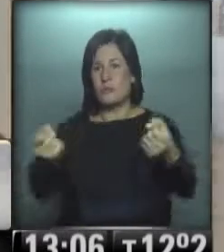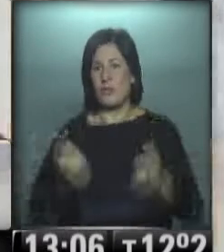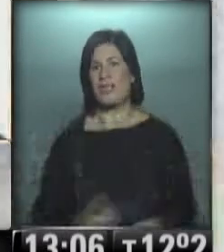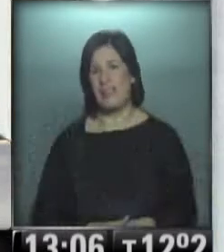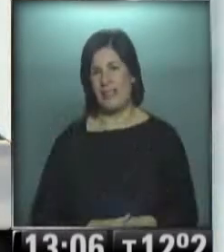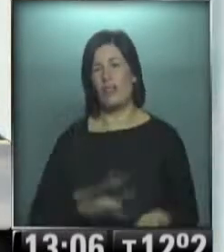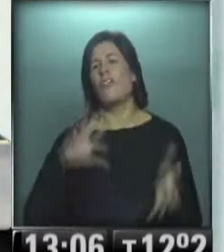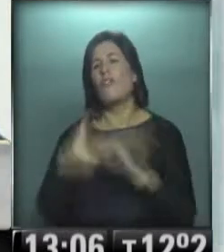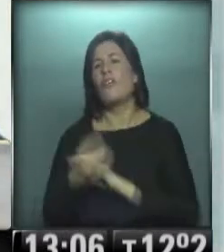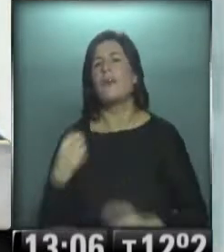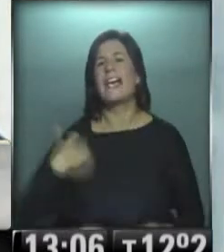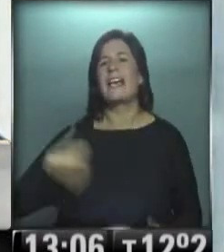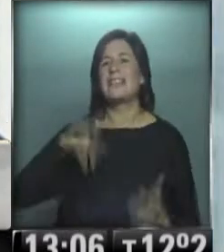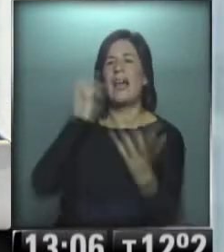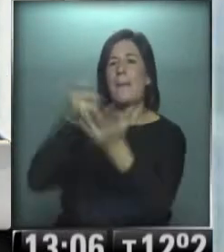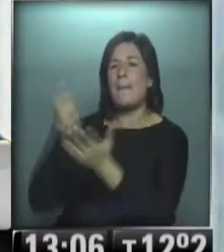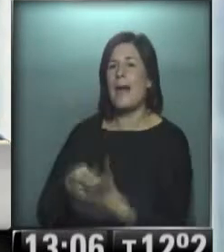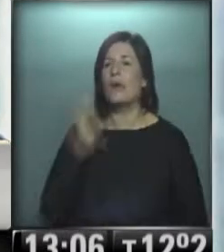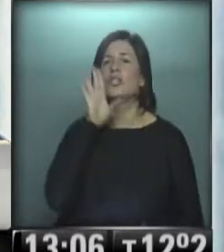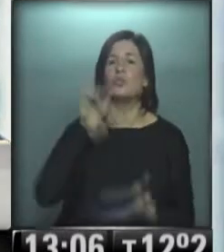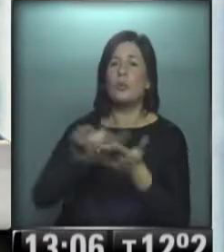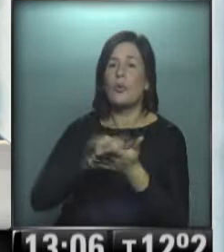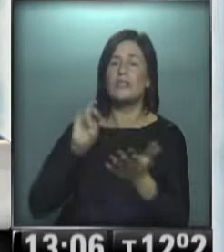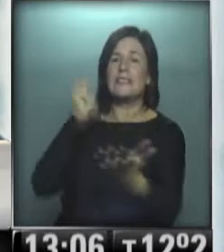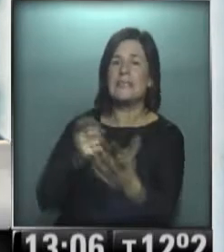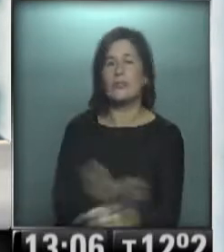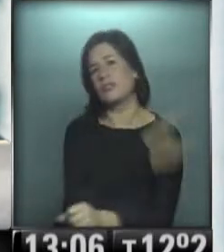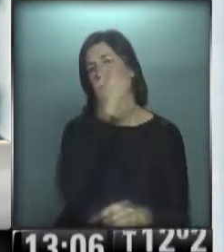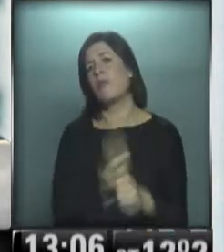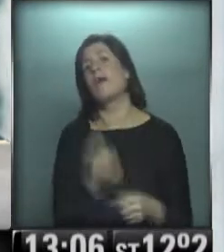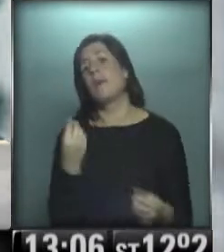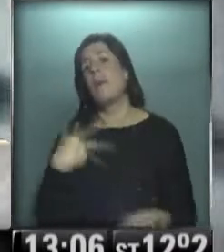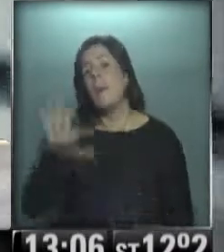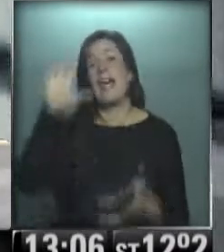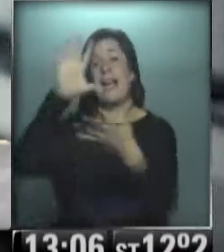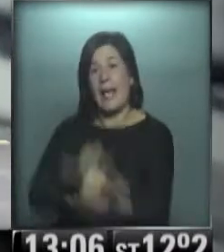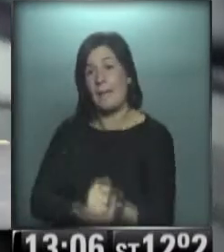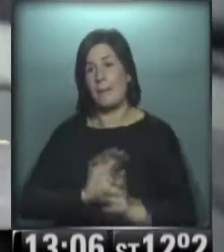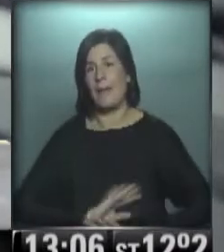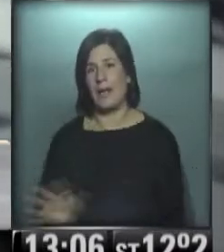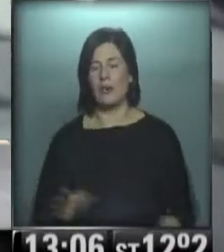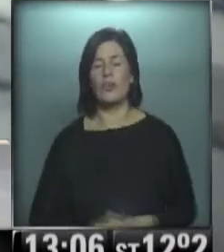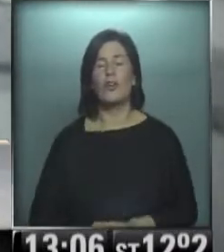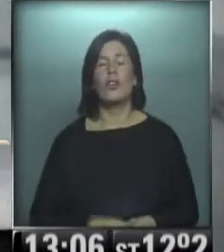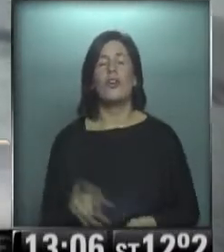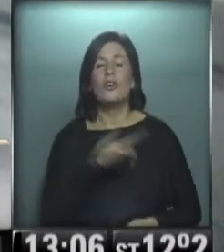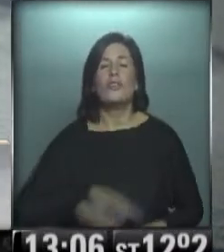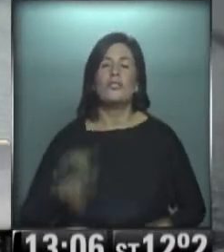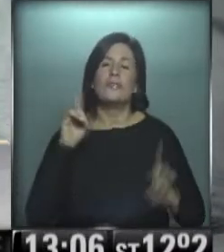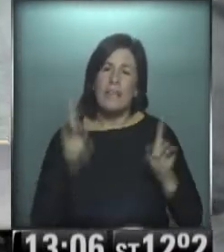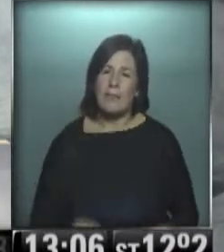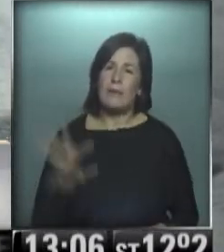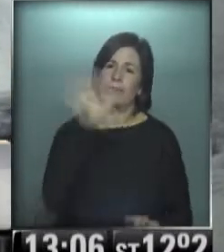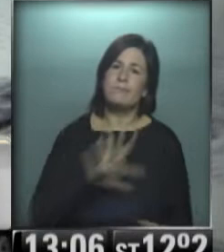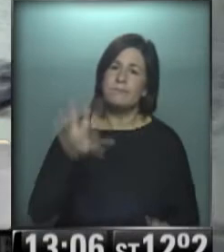no pueda pagar en Estados Unidos, en Nueva York, por un posible embargo. Detrás de eso está la sospecha de que Grieza, digamos,